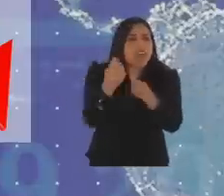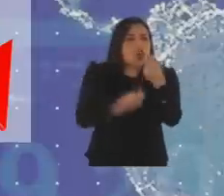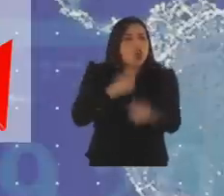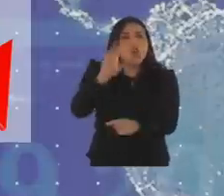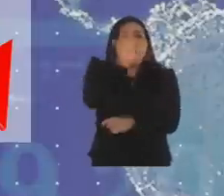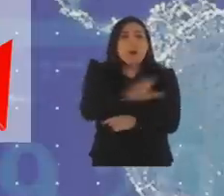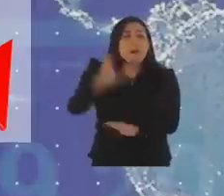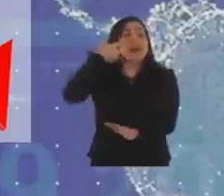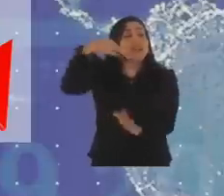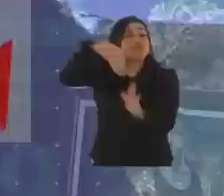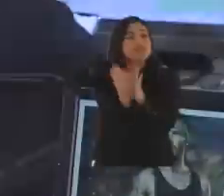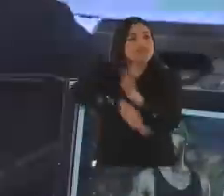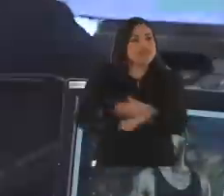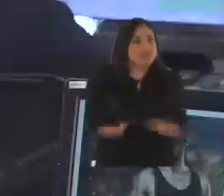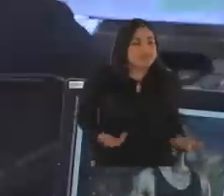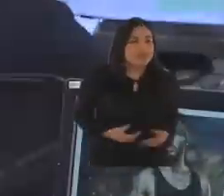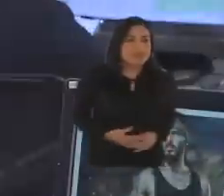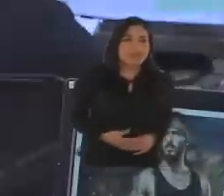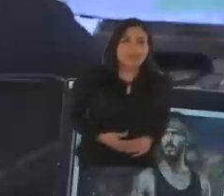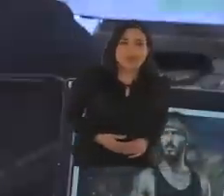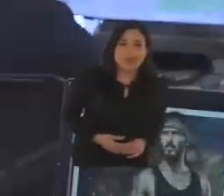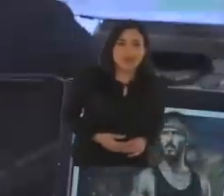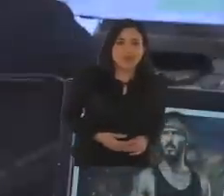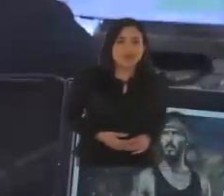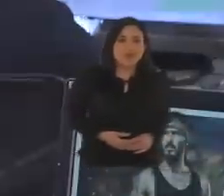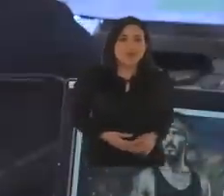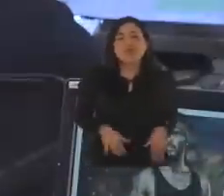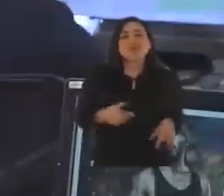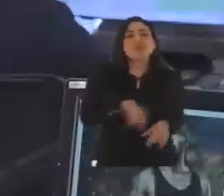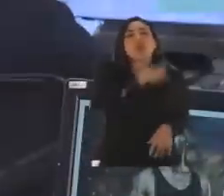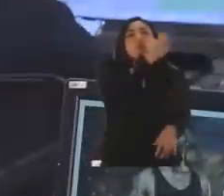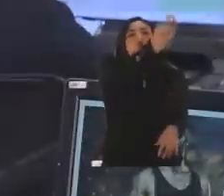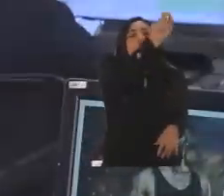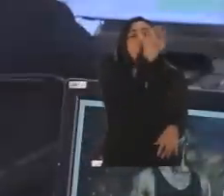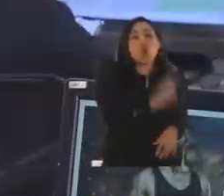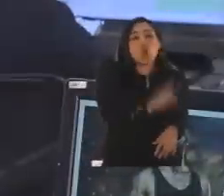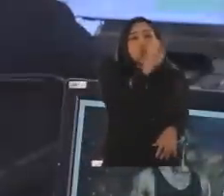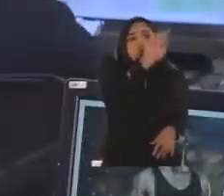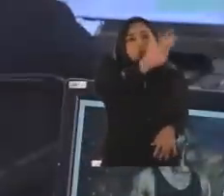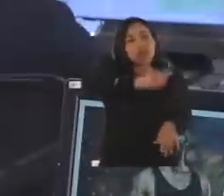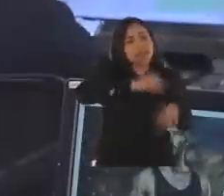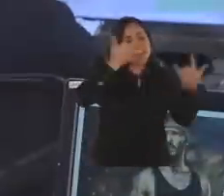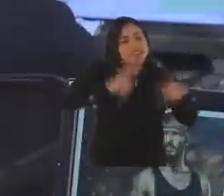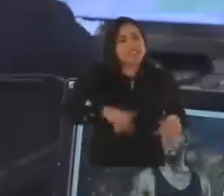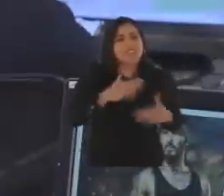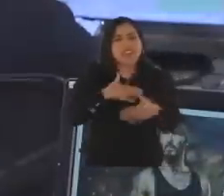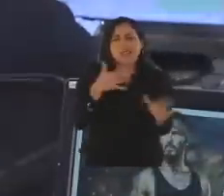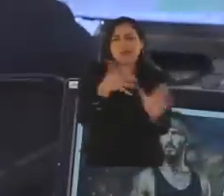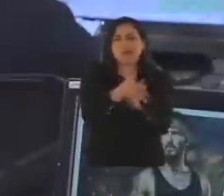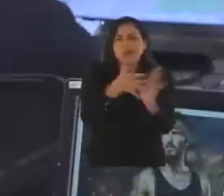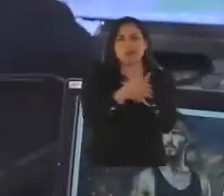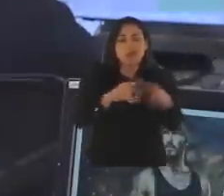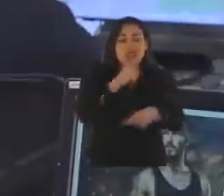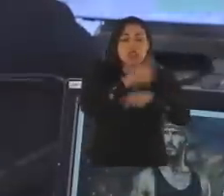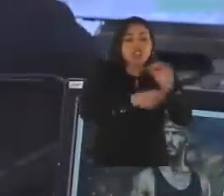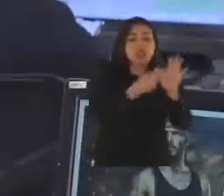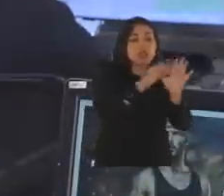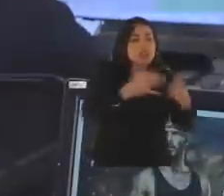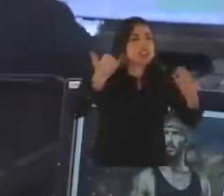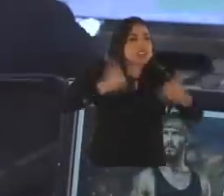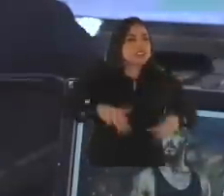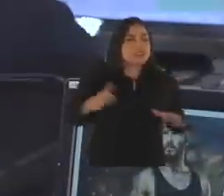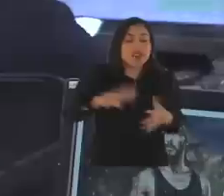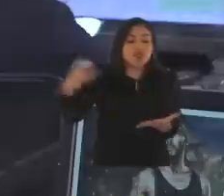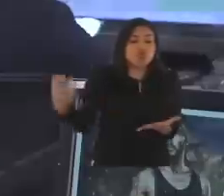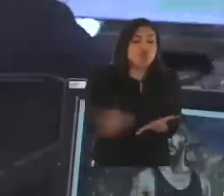algunos países del mundo. Muy bien, son las 1:41, me voy a despedir con este dato y es que al cierre del 2022 se logró